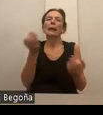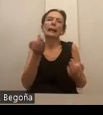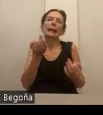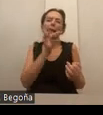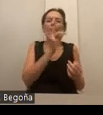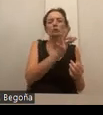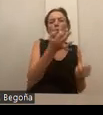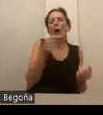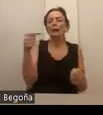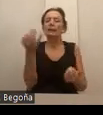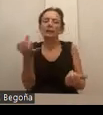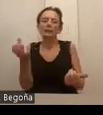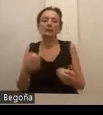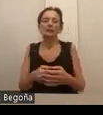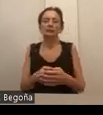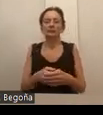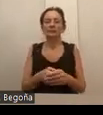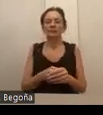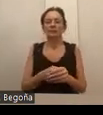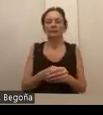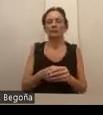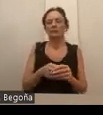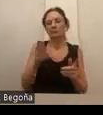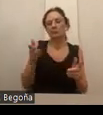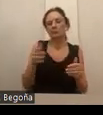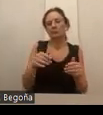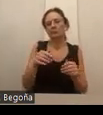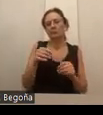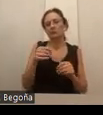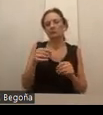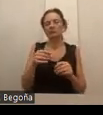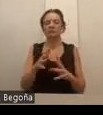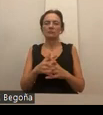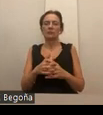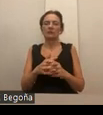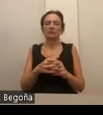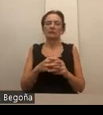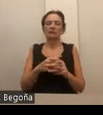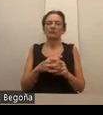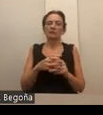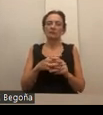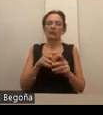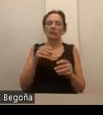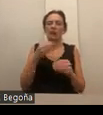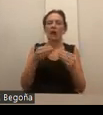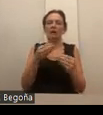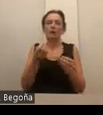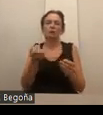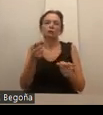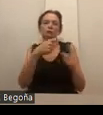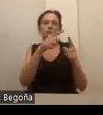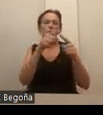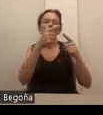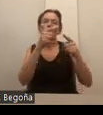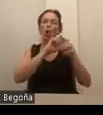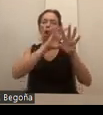evitar. Y bueno, si os parece, haremos un poquito un compendio de todo esta parte de nutrición y suplementos alimenticios. Hablaremos un